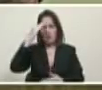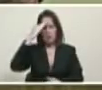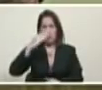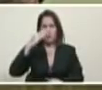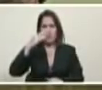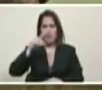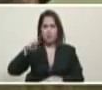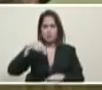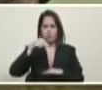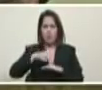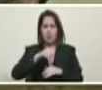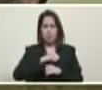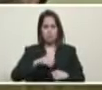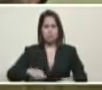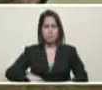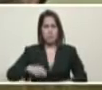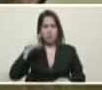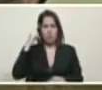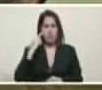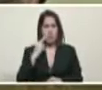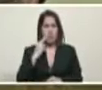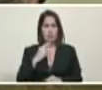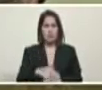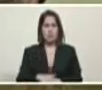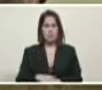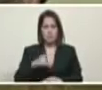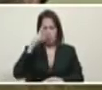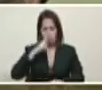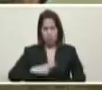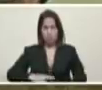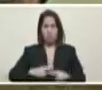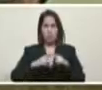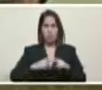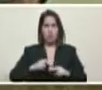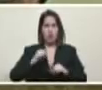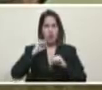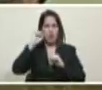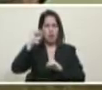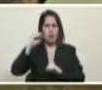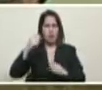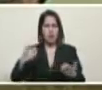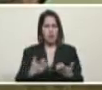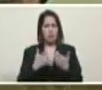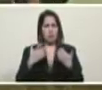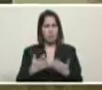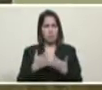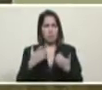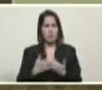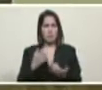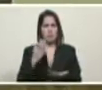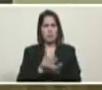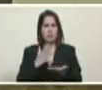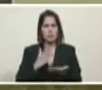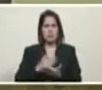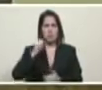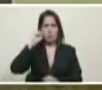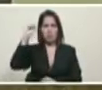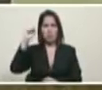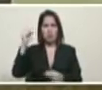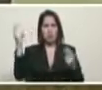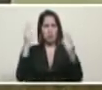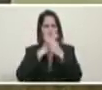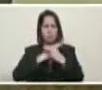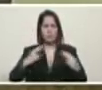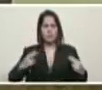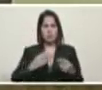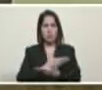Bolivariana y a la Fuerza Armada Nacional Bolivariana. A la carga, al combate. y siempre a la victoria. Todo mi compromiso,